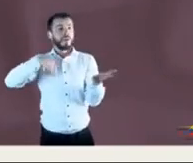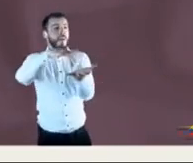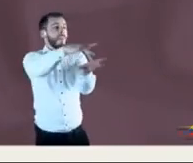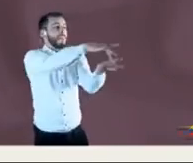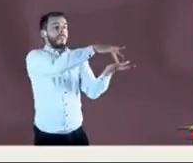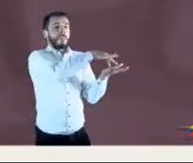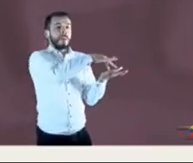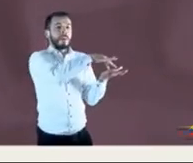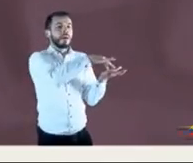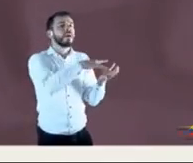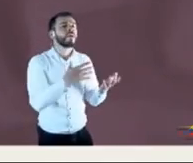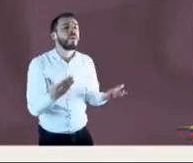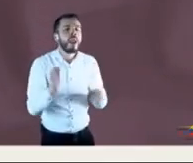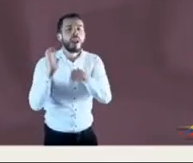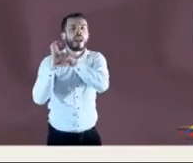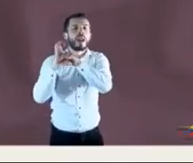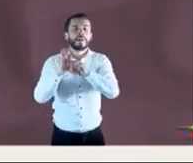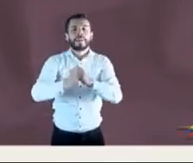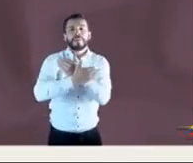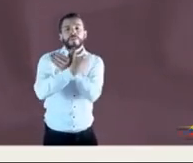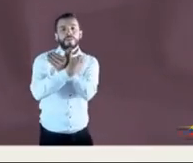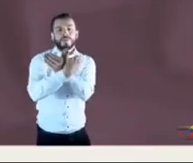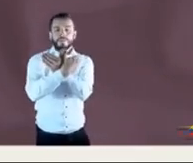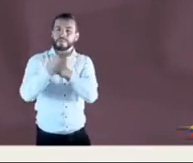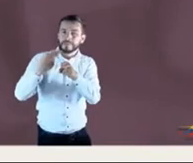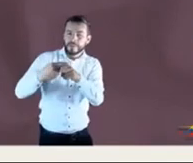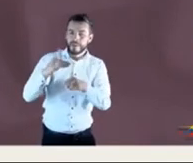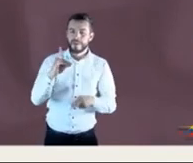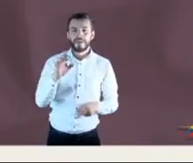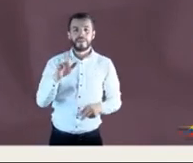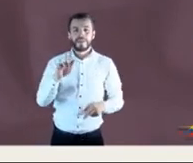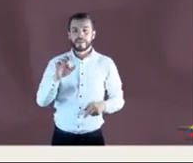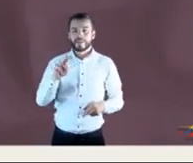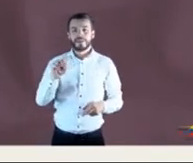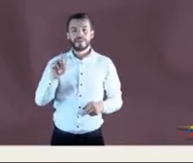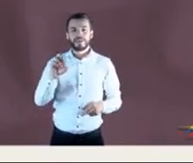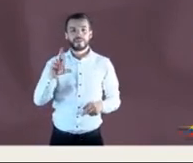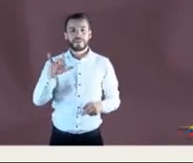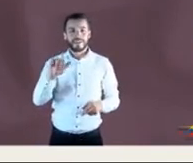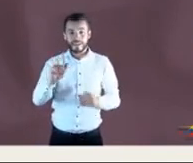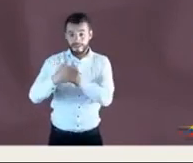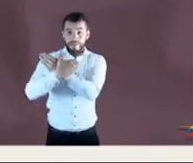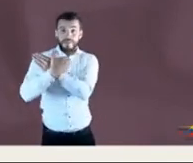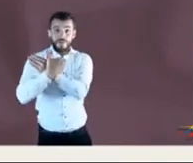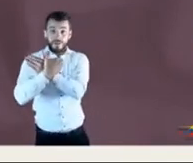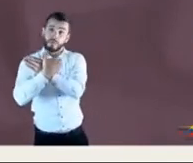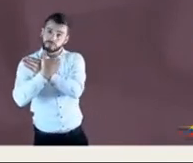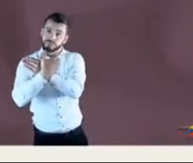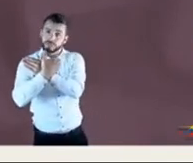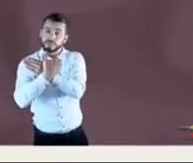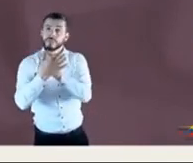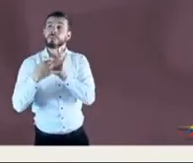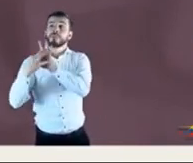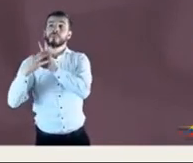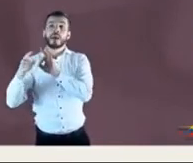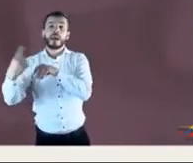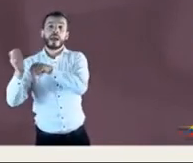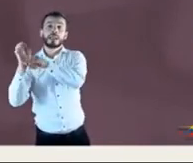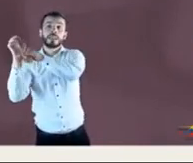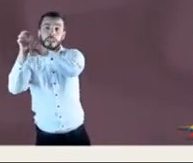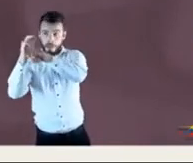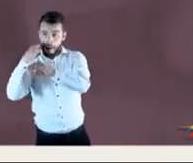es la Defensoría del Pueblo. Nos puede servir como modelo para otras instituciones del Estado que aún no tienen una